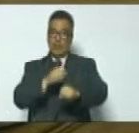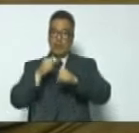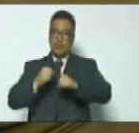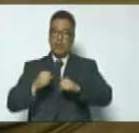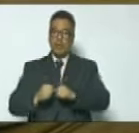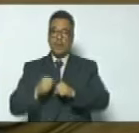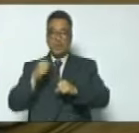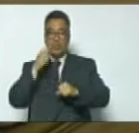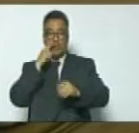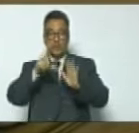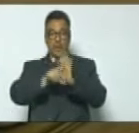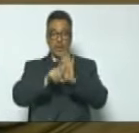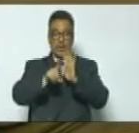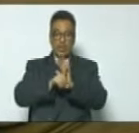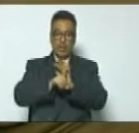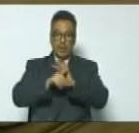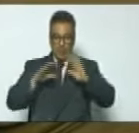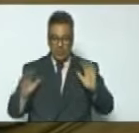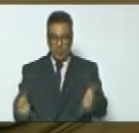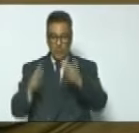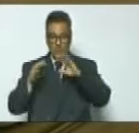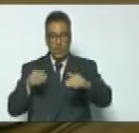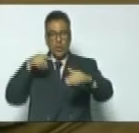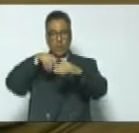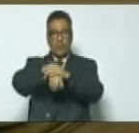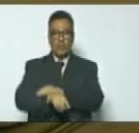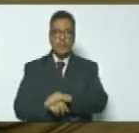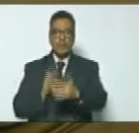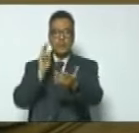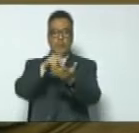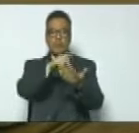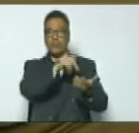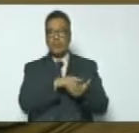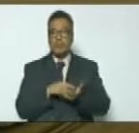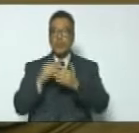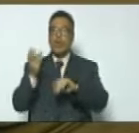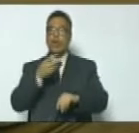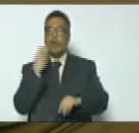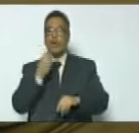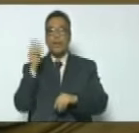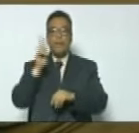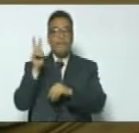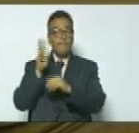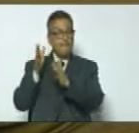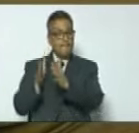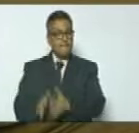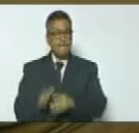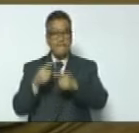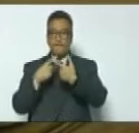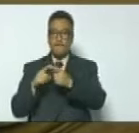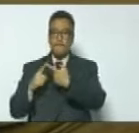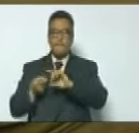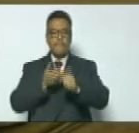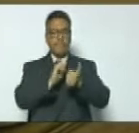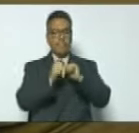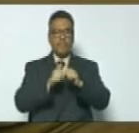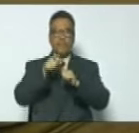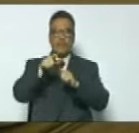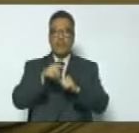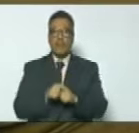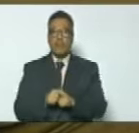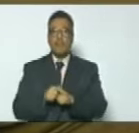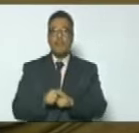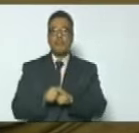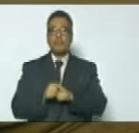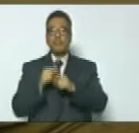la legislación nacional para promover la inclusión y participación de la juventud venezolana en las distintas disciplinas del